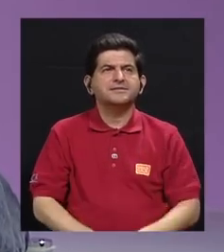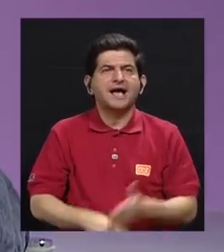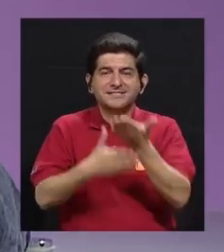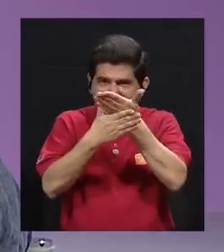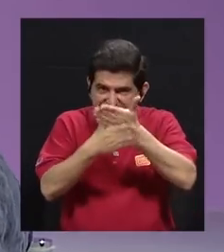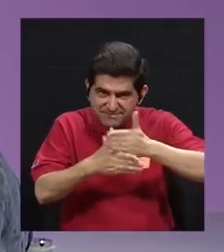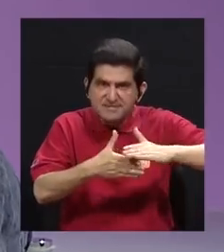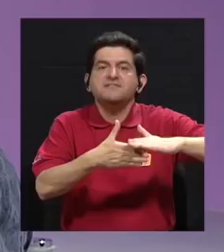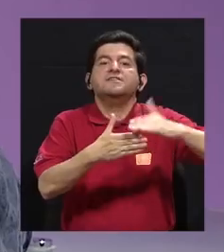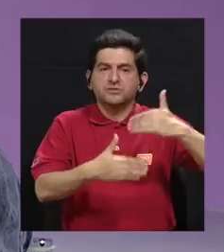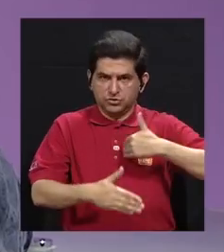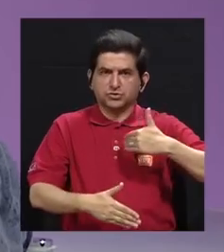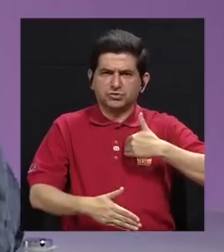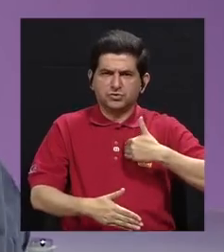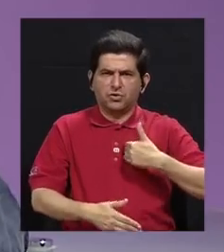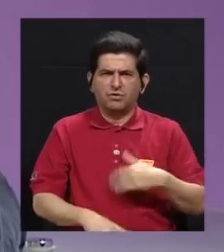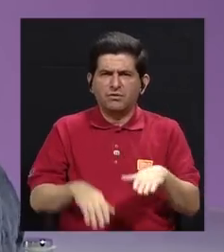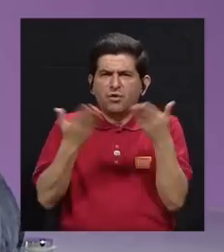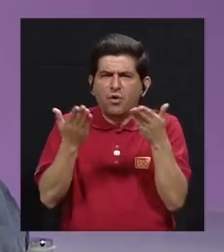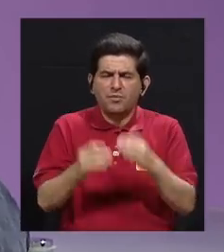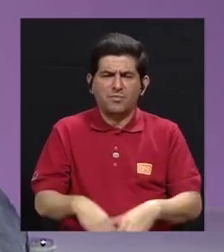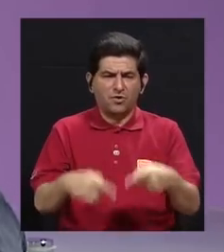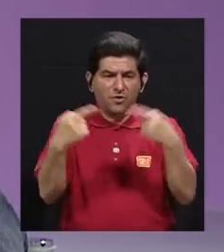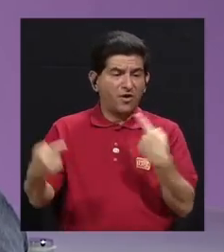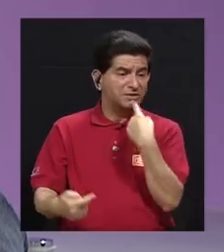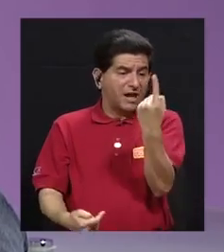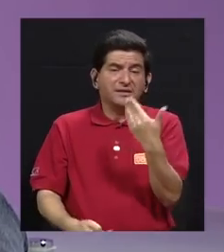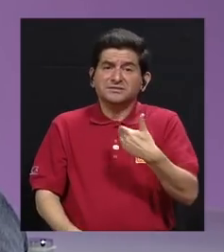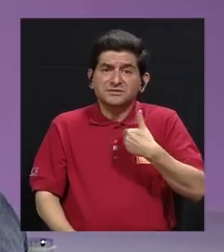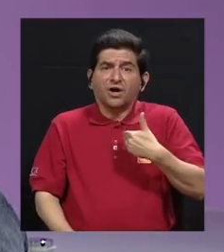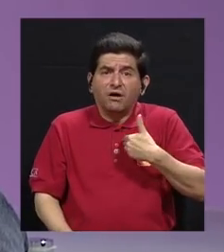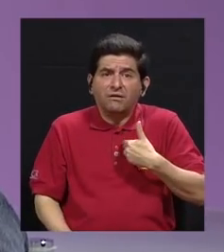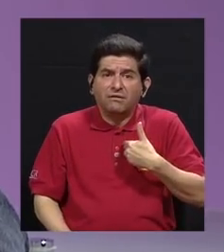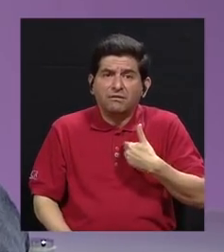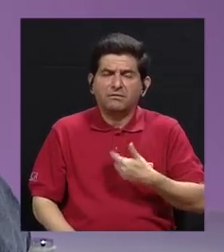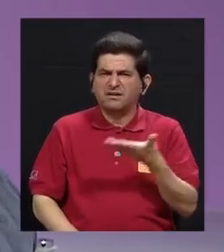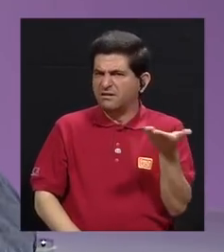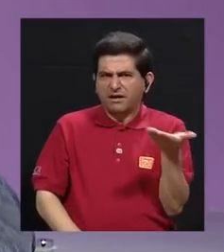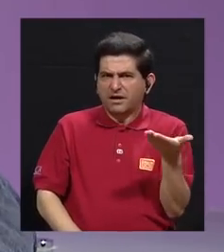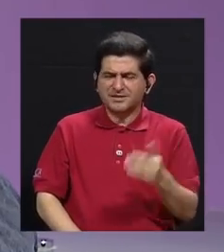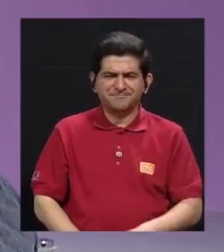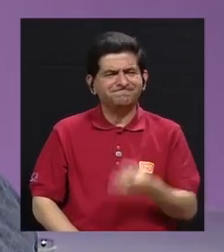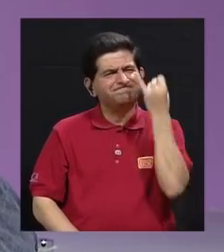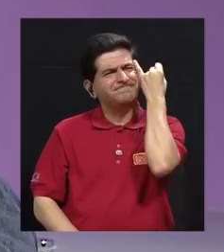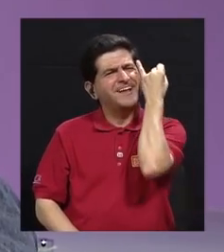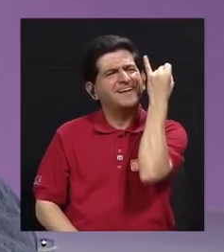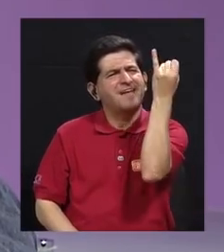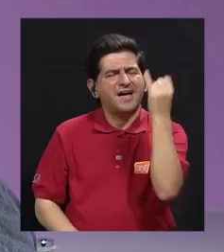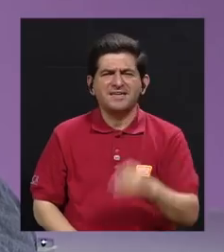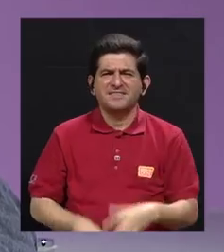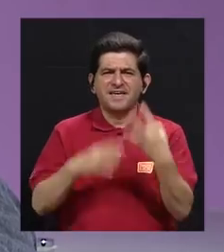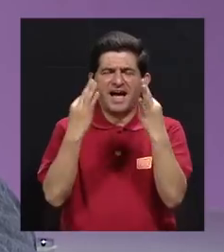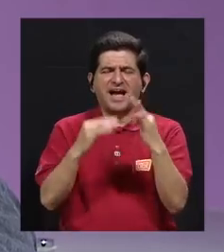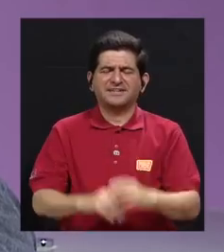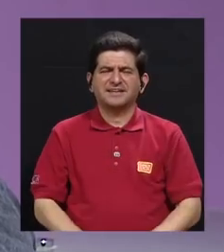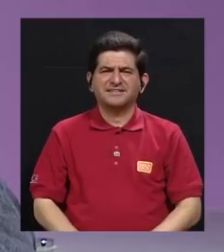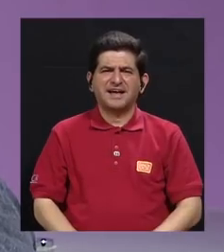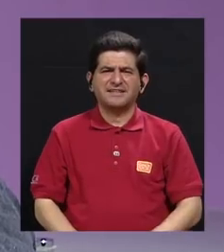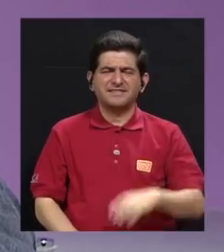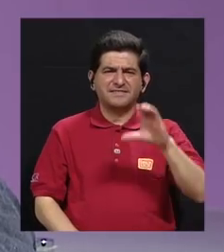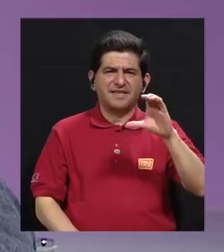partida, o sea, atravesada por una contradicción, que es que la tendencia